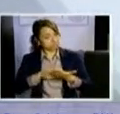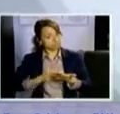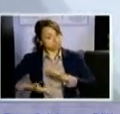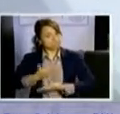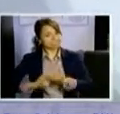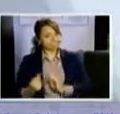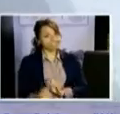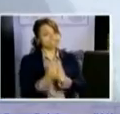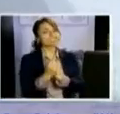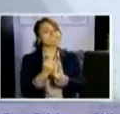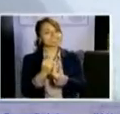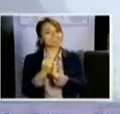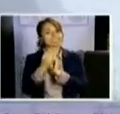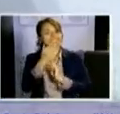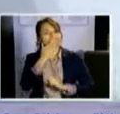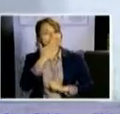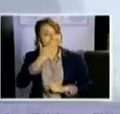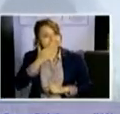tenemos que hacer,